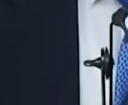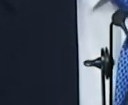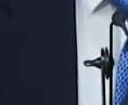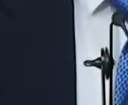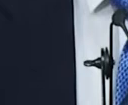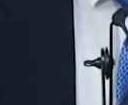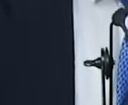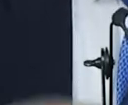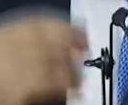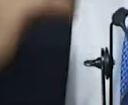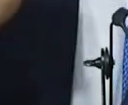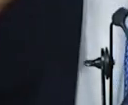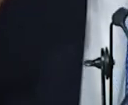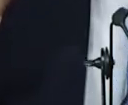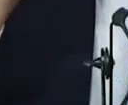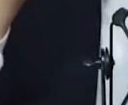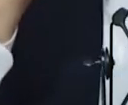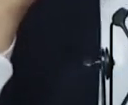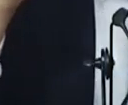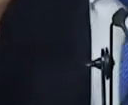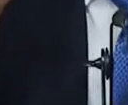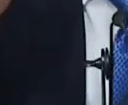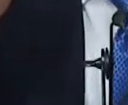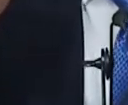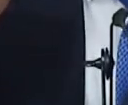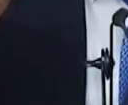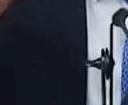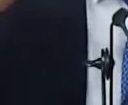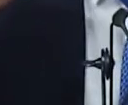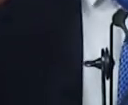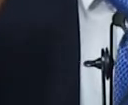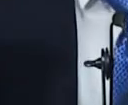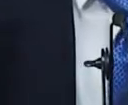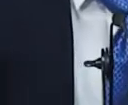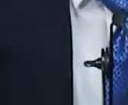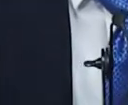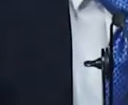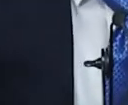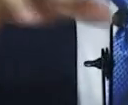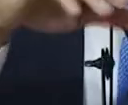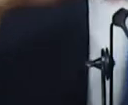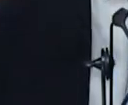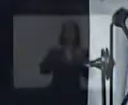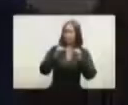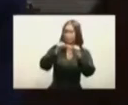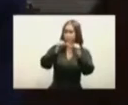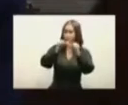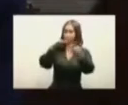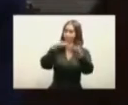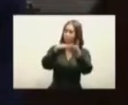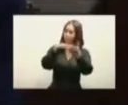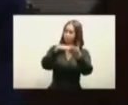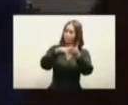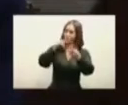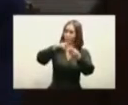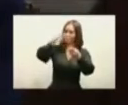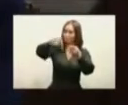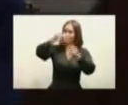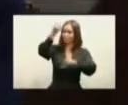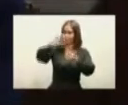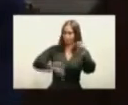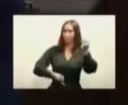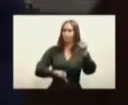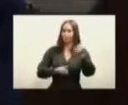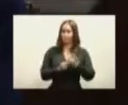supone que el gobierno antes de decirle a massa dar un bono a tal o cual estudiante independientemente de que se lo merezca debe ser